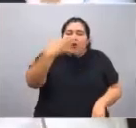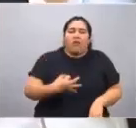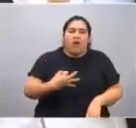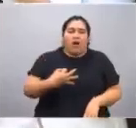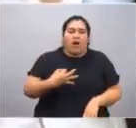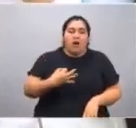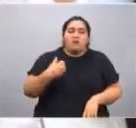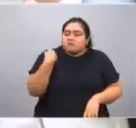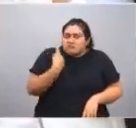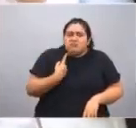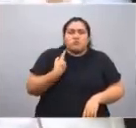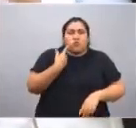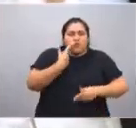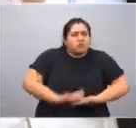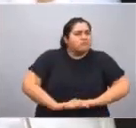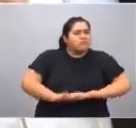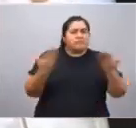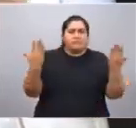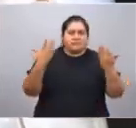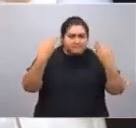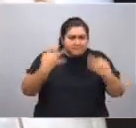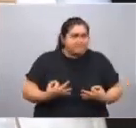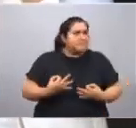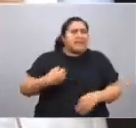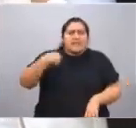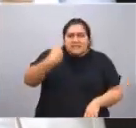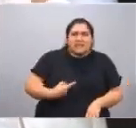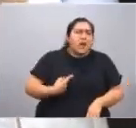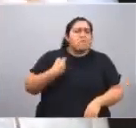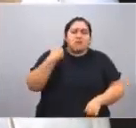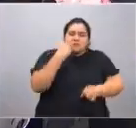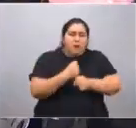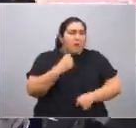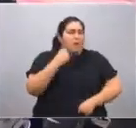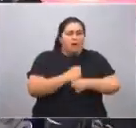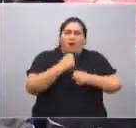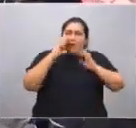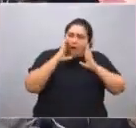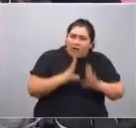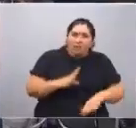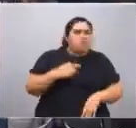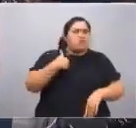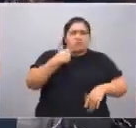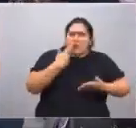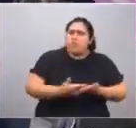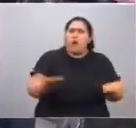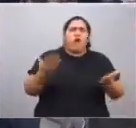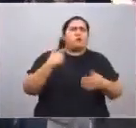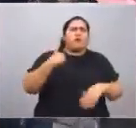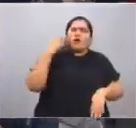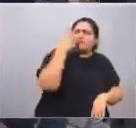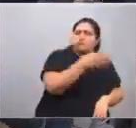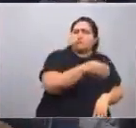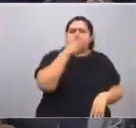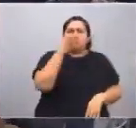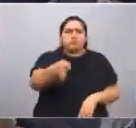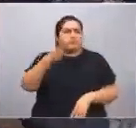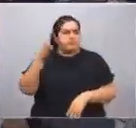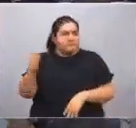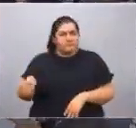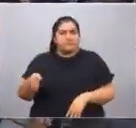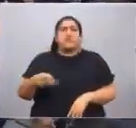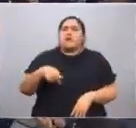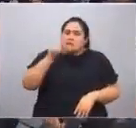se demuestra gobernando, que se demuestra trabajando, que se demuestra recorriendo. Y